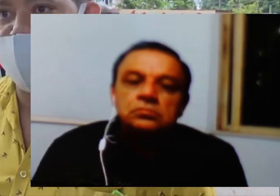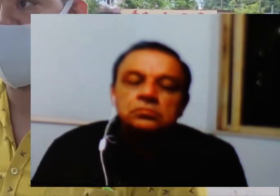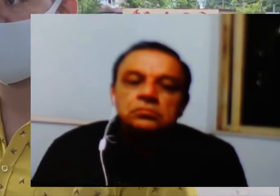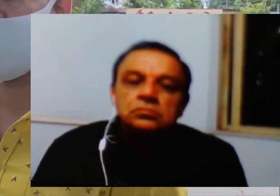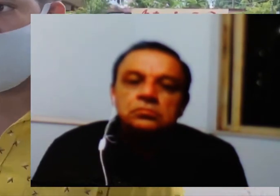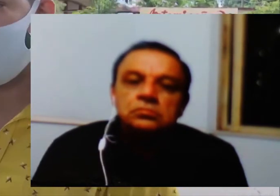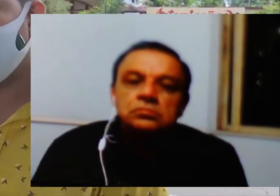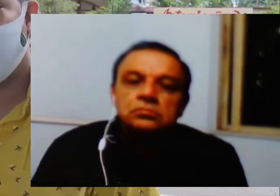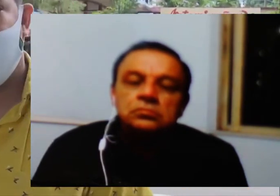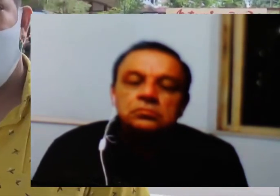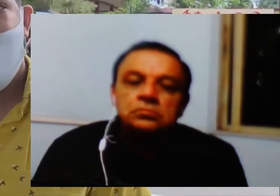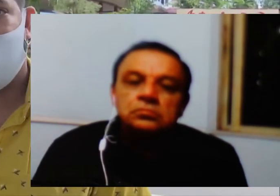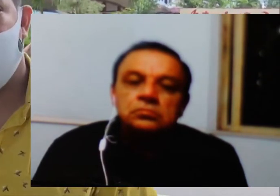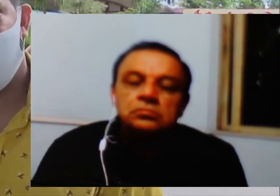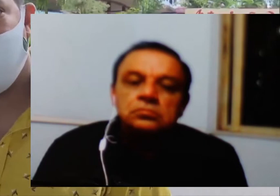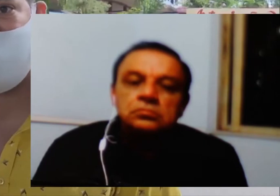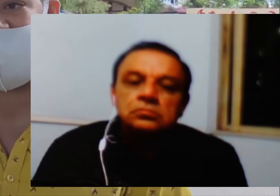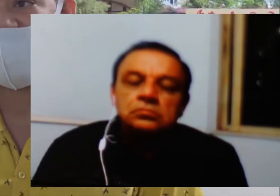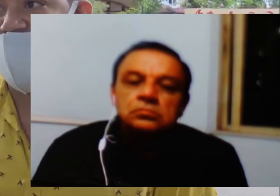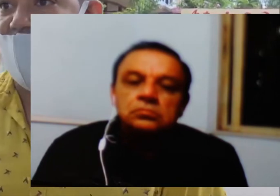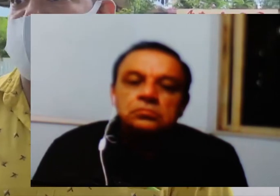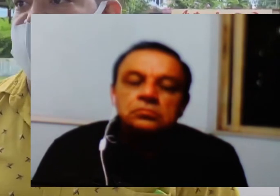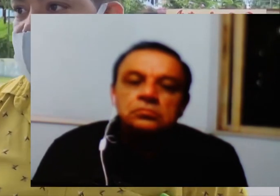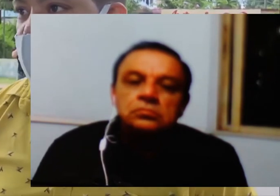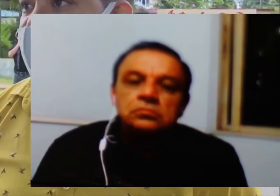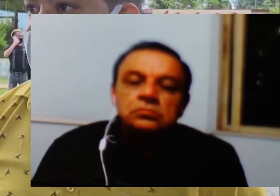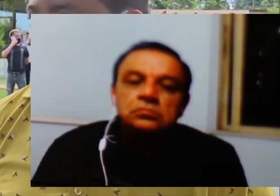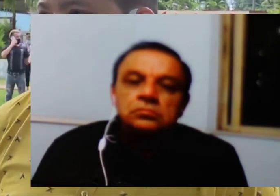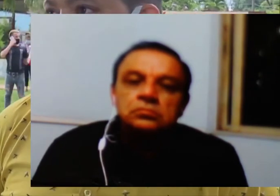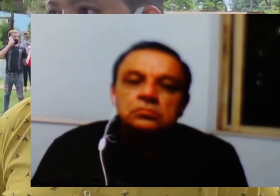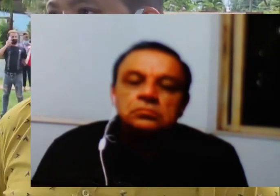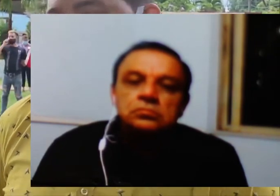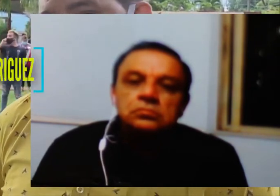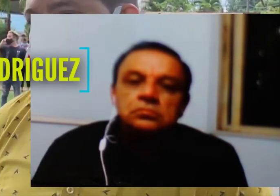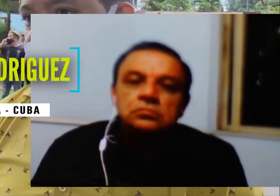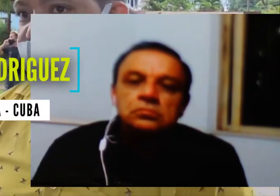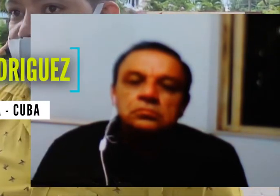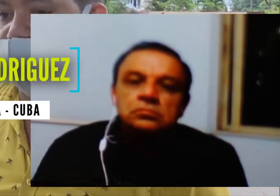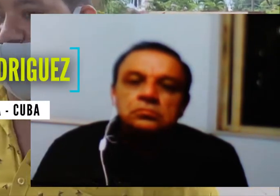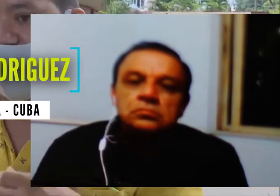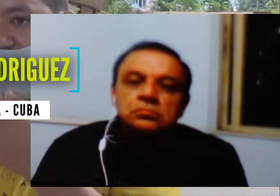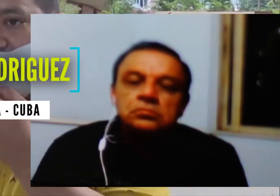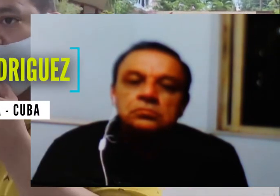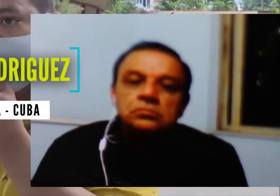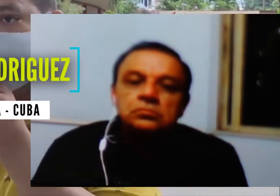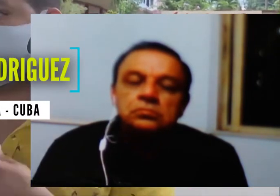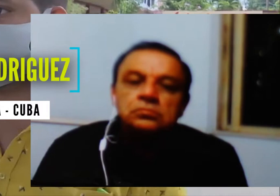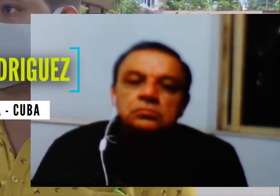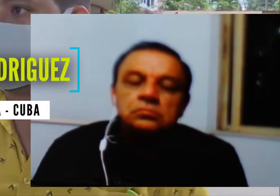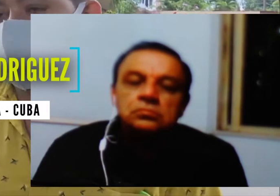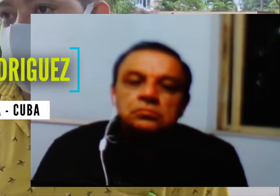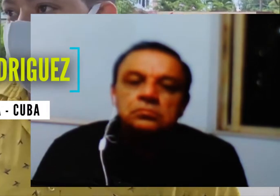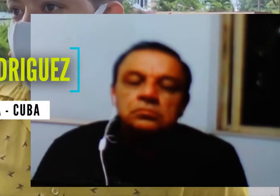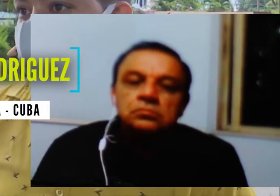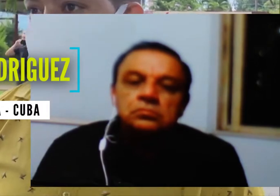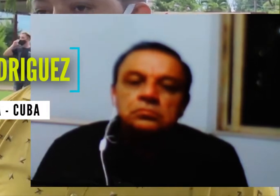ventilador, digo, para los pacientes graves de COVID, ¿verdad? La pregunta que uno se hace es, bueno, ¿qué pasa con la infiltración? Digamos, ¿cómo se